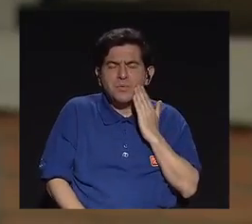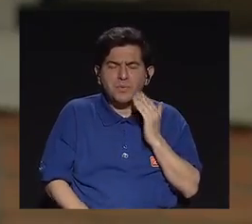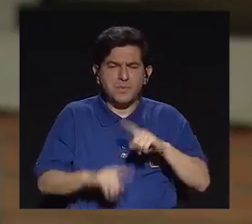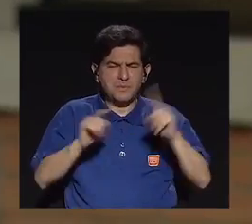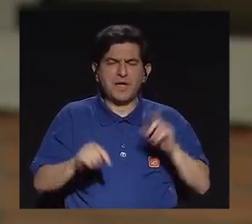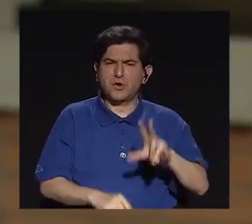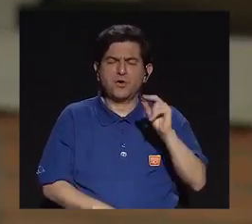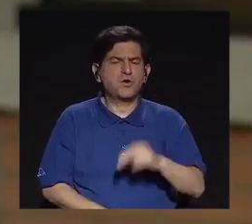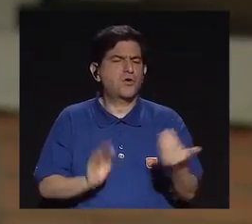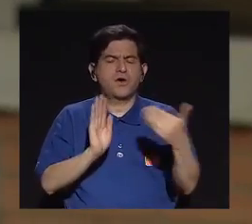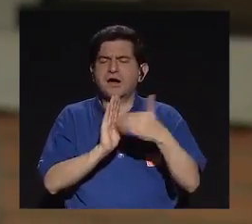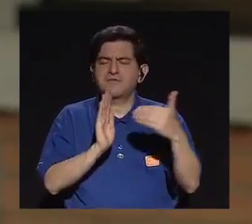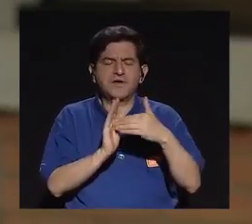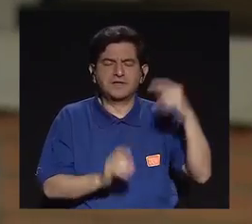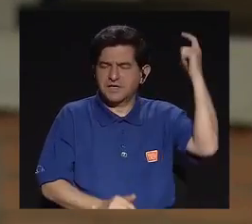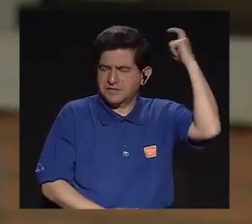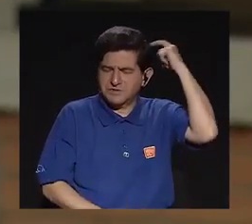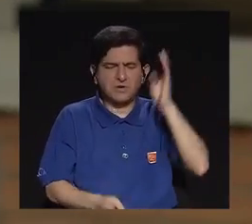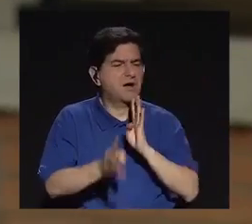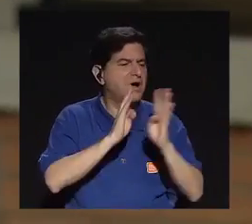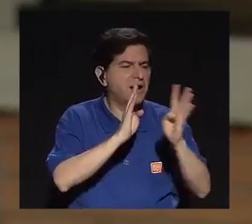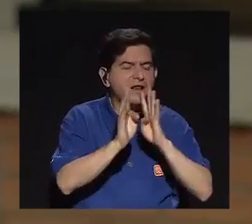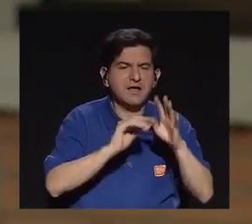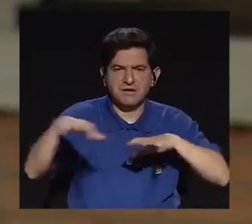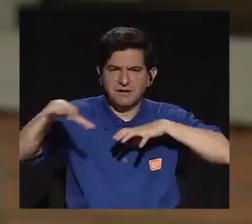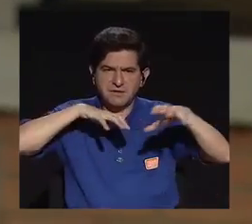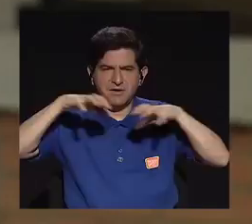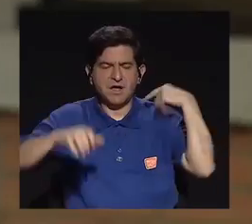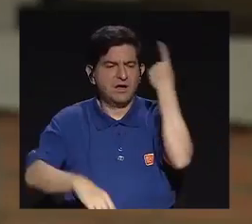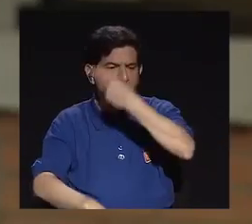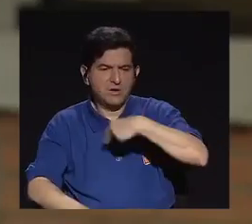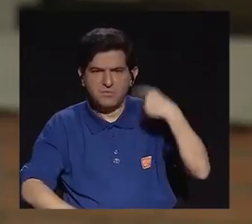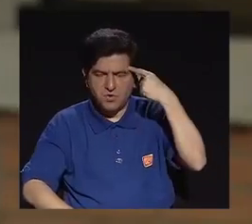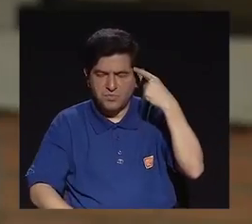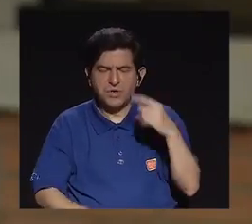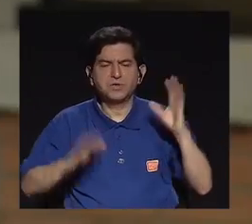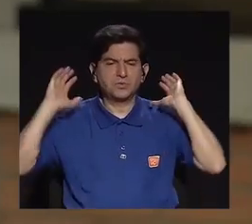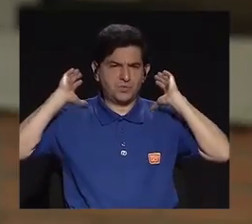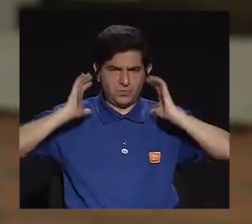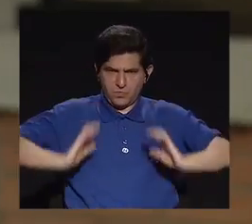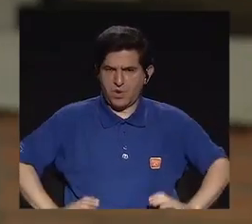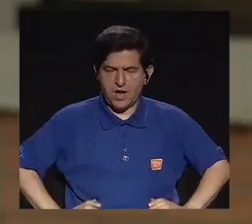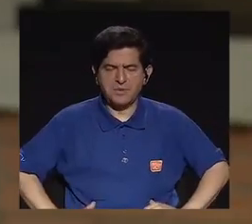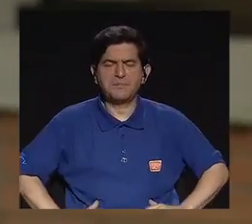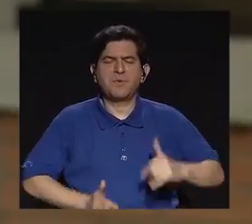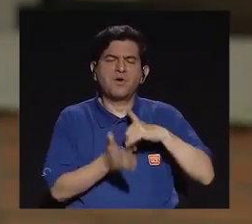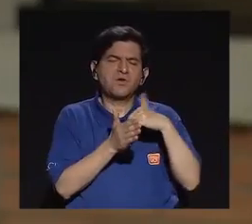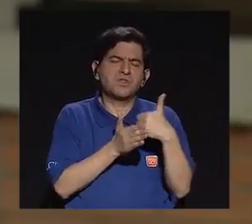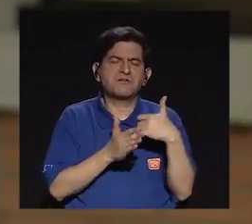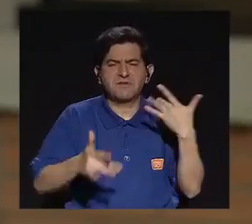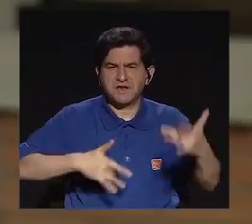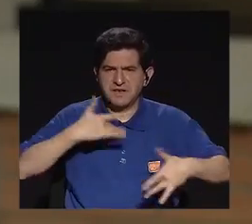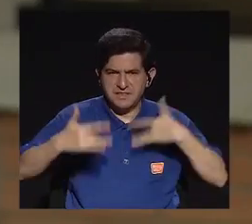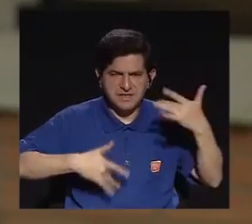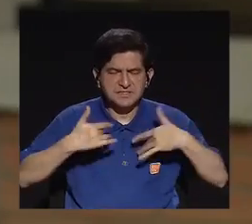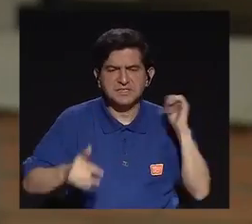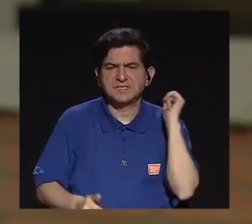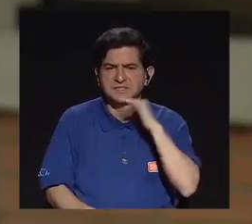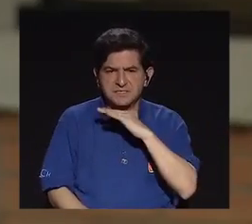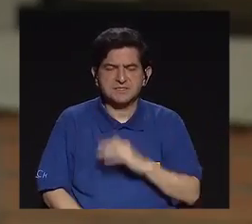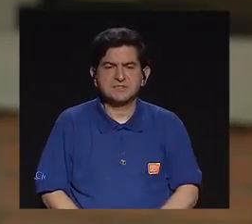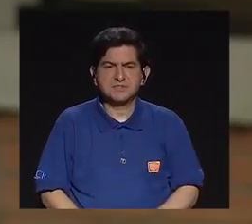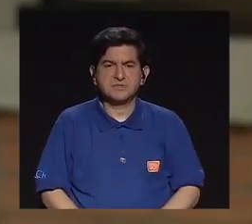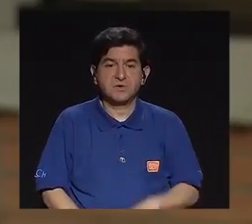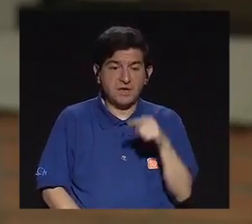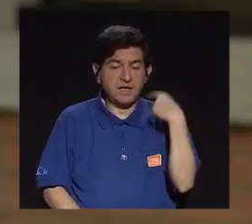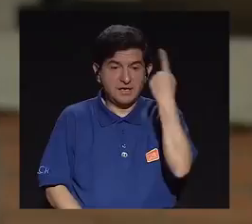son déficits neurológicos? Alguna alteración en el habla, en los movimientos de la cara, en el movimiento del cuerpo, debilidad, sensaciones extrañas. Pero el